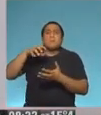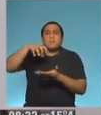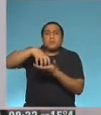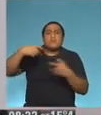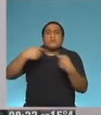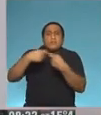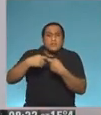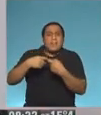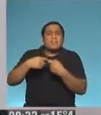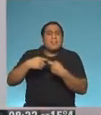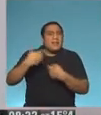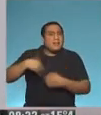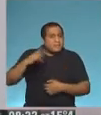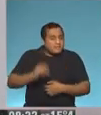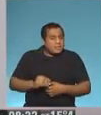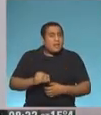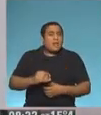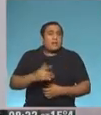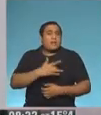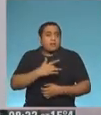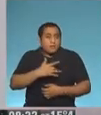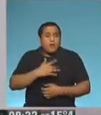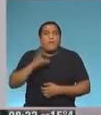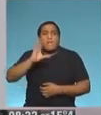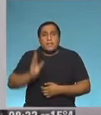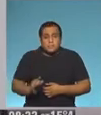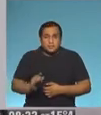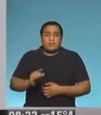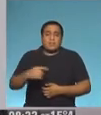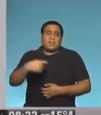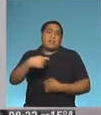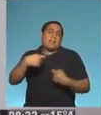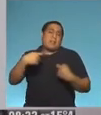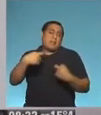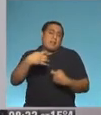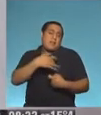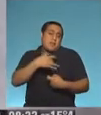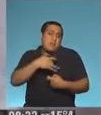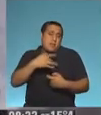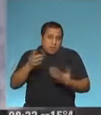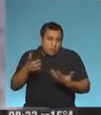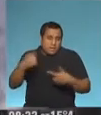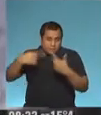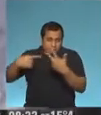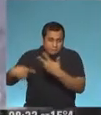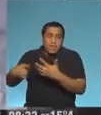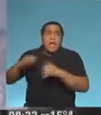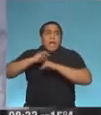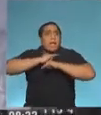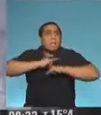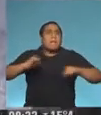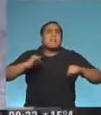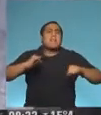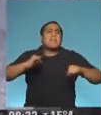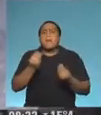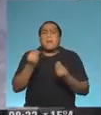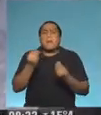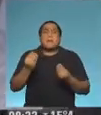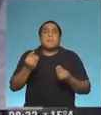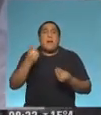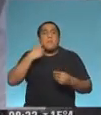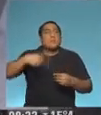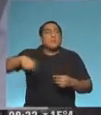Argentina de Cardiología, la Federación Argentina de Cardiología, que lanzaron una campaña, ni más ni menos que para promocionar la salud